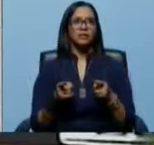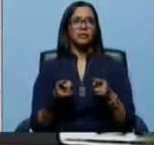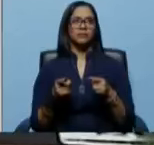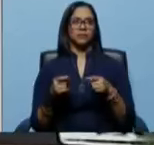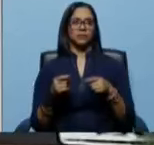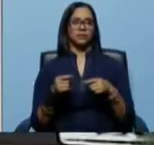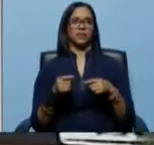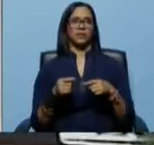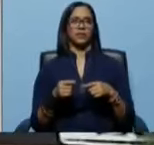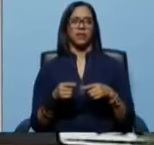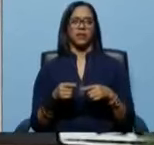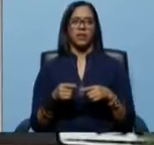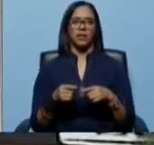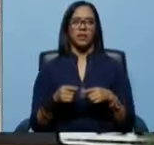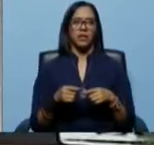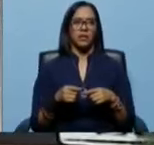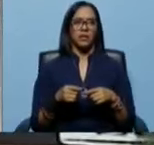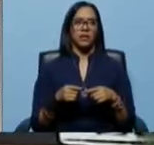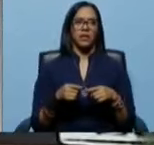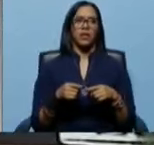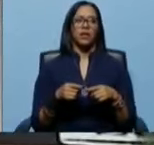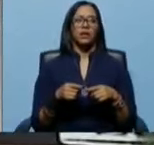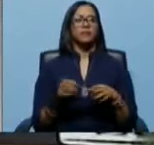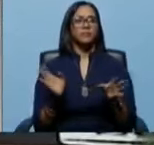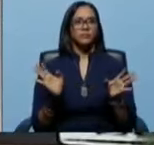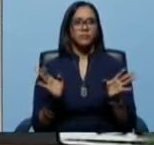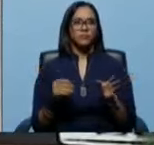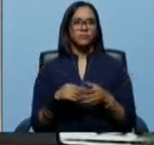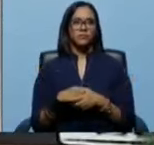la Cruperaza es la otra, creo que era el Irugarte entonces.